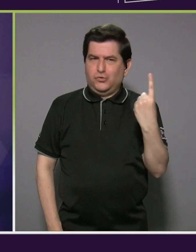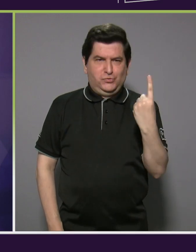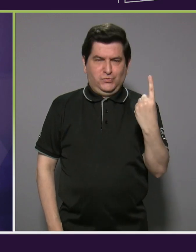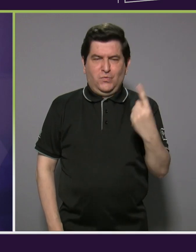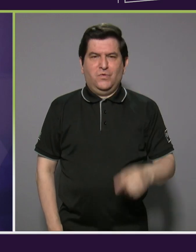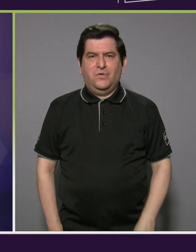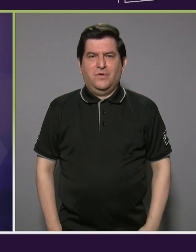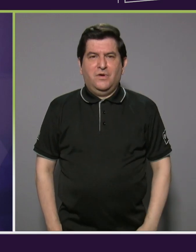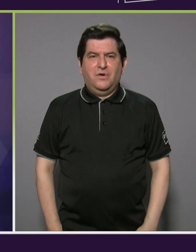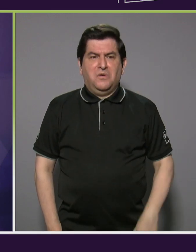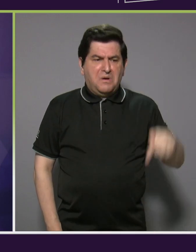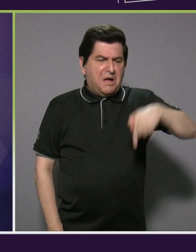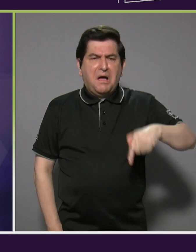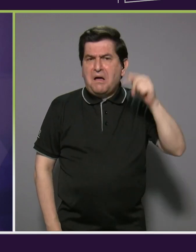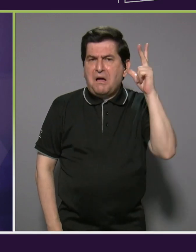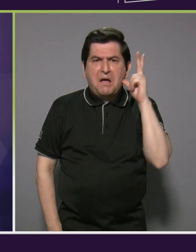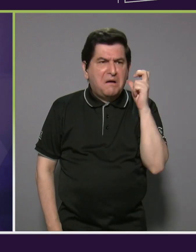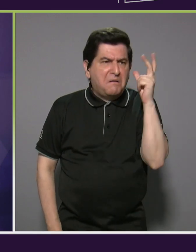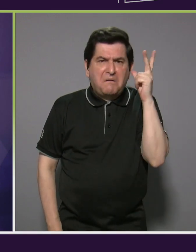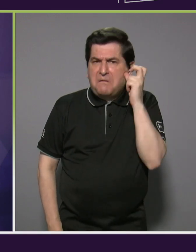no hemos escuchado